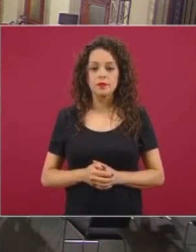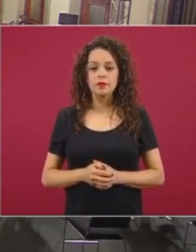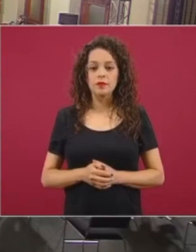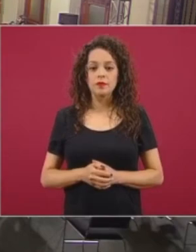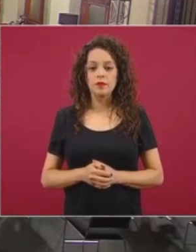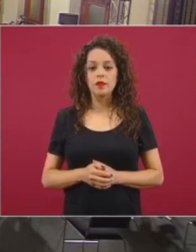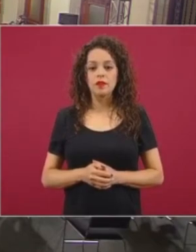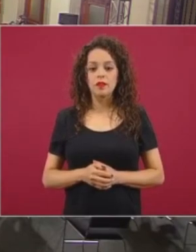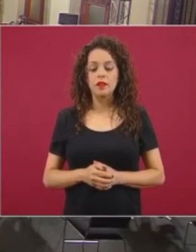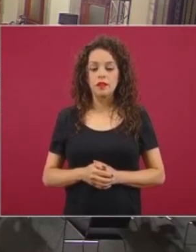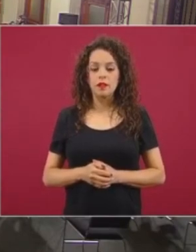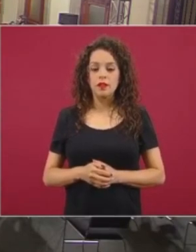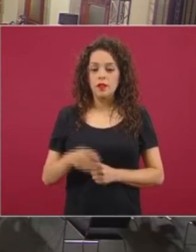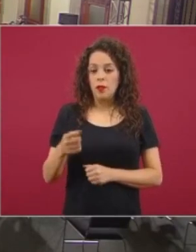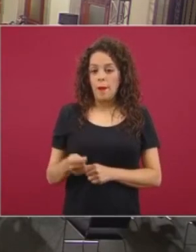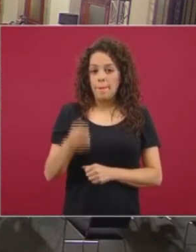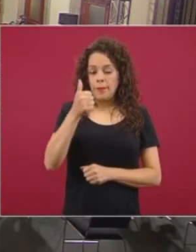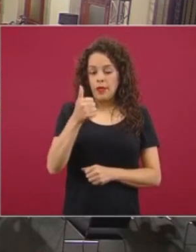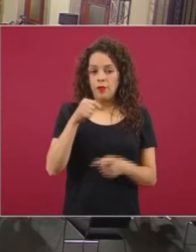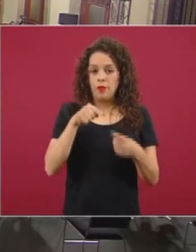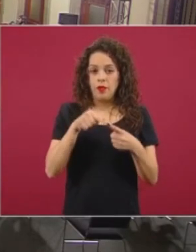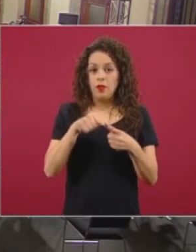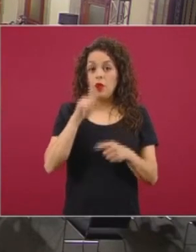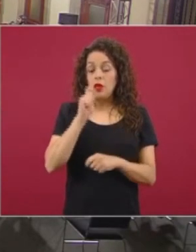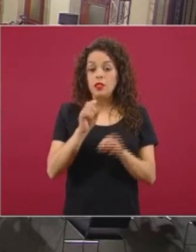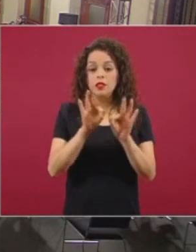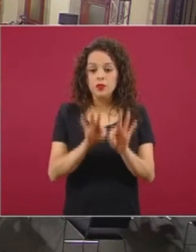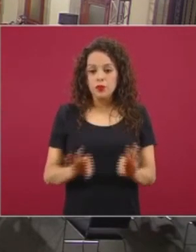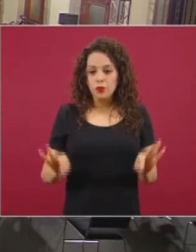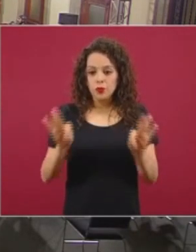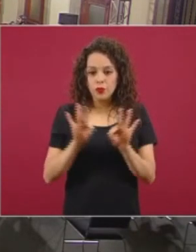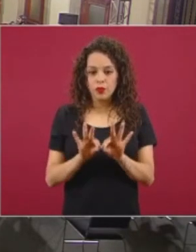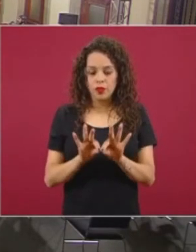Bueno, primero, la importancia de